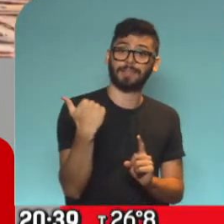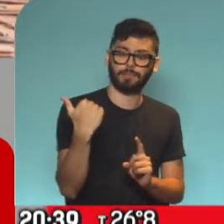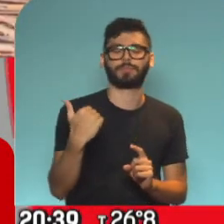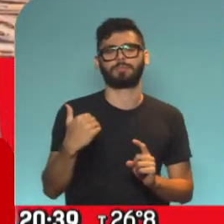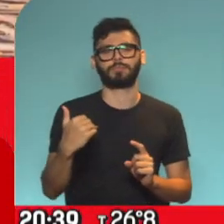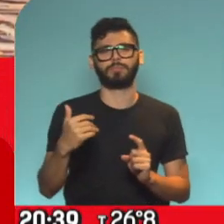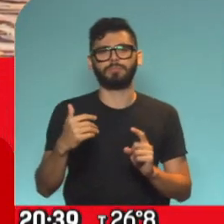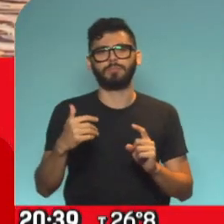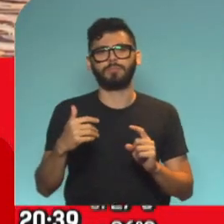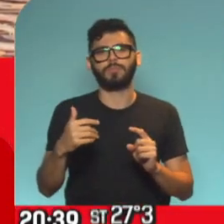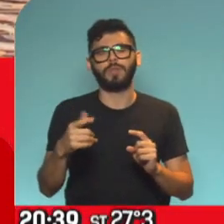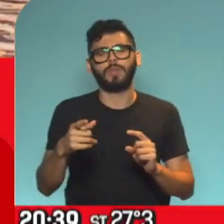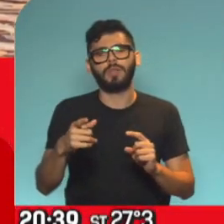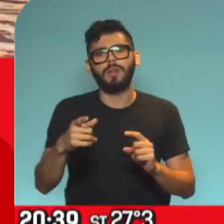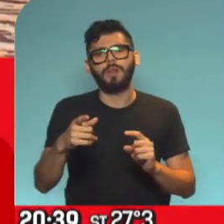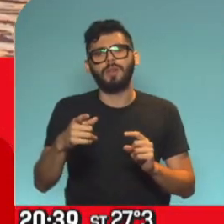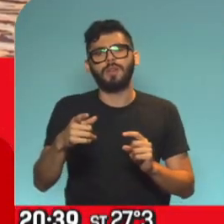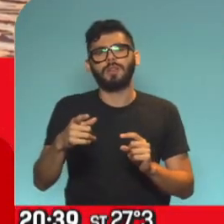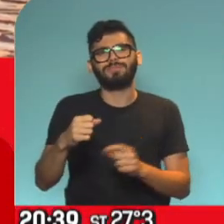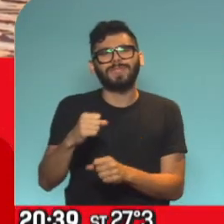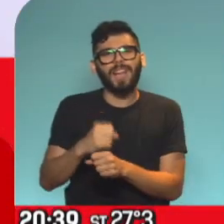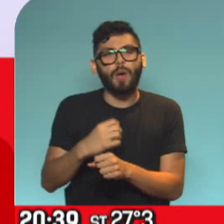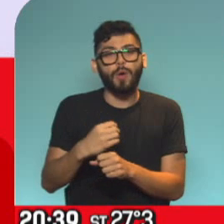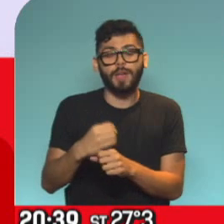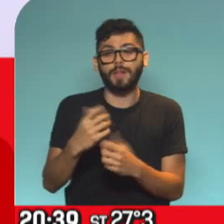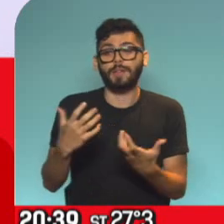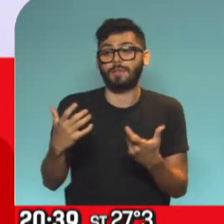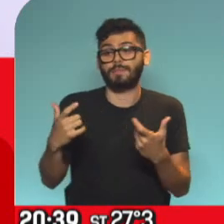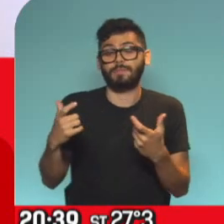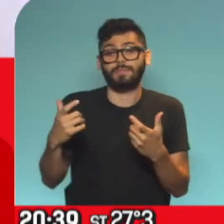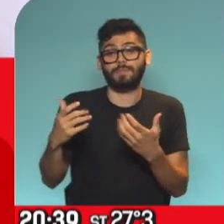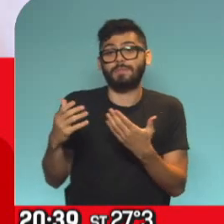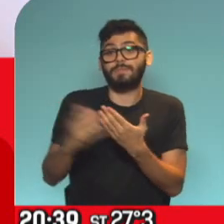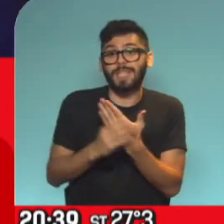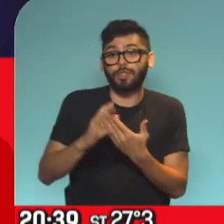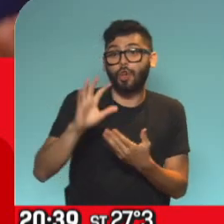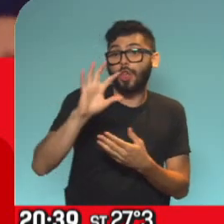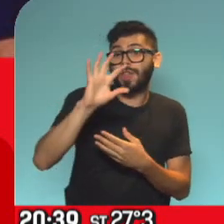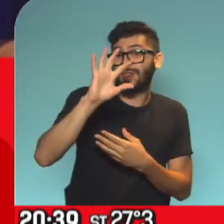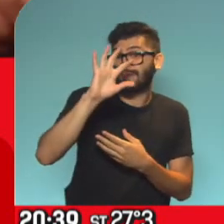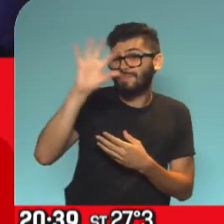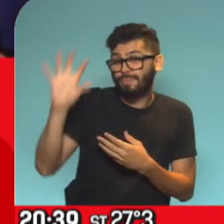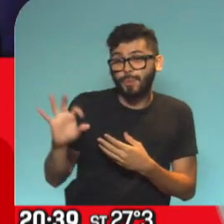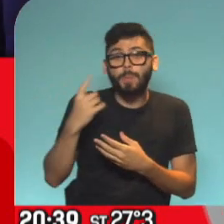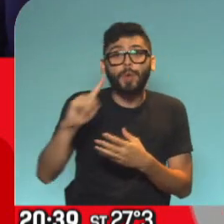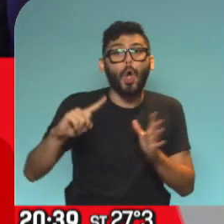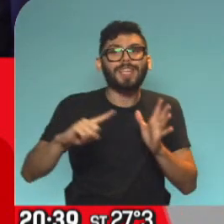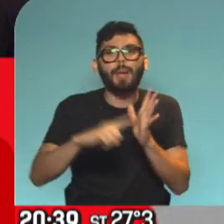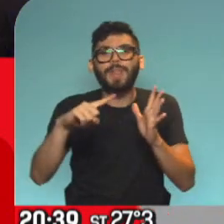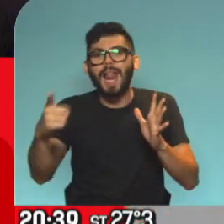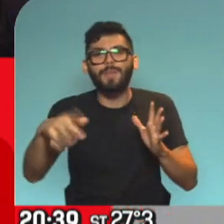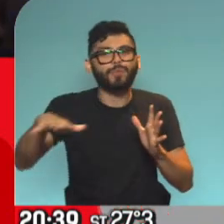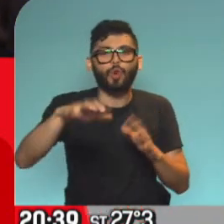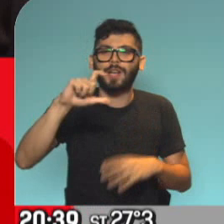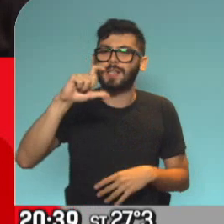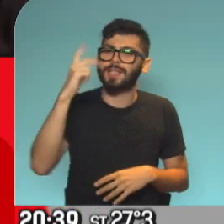un trabajo de lo que tiene que ver con el gabinete federal en la capital alterna, que es Chilecito. Entonces, a partir de